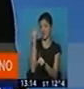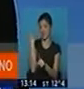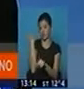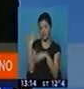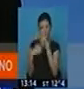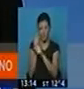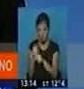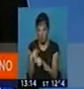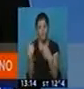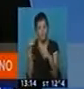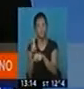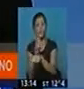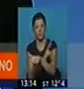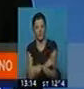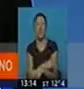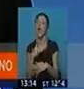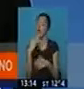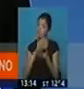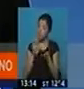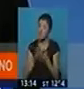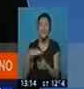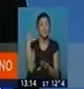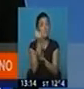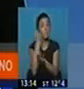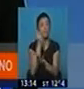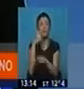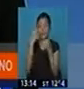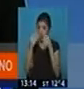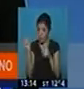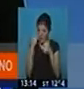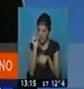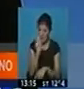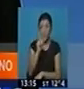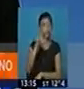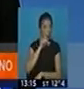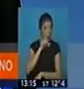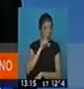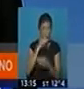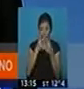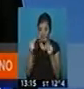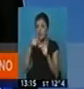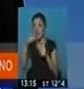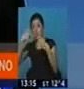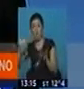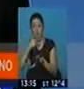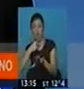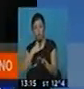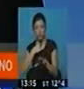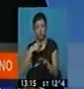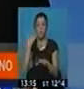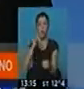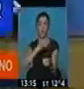Insisto, sería fundamental tener a finales de julio, lo más tarde a principios de agosto, un gobierno, porque los retos que tenemos por delante son